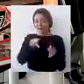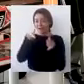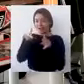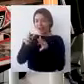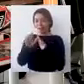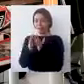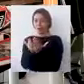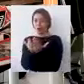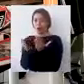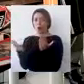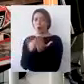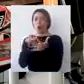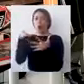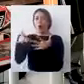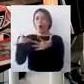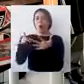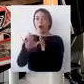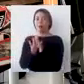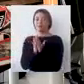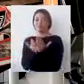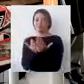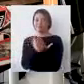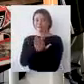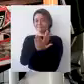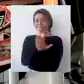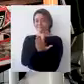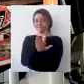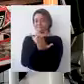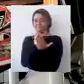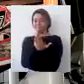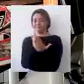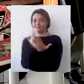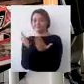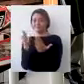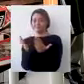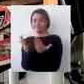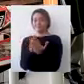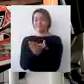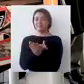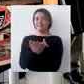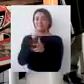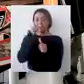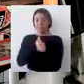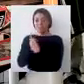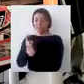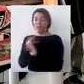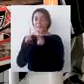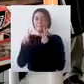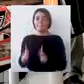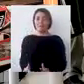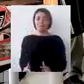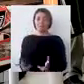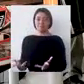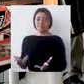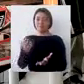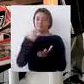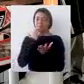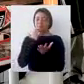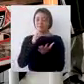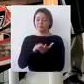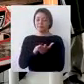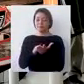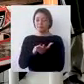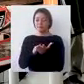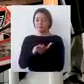hoja más compleja y otras más sencillas, en las cuales vamos a poner o a